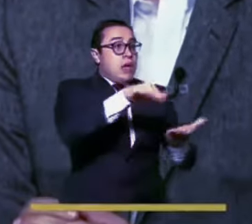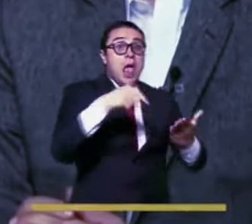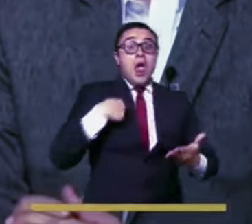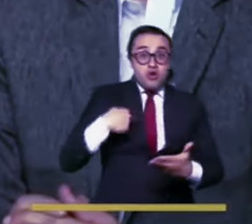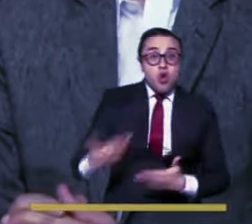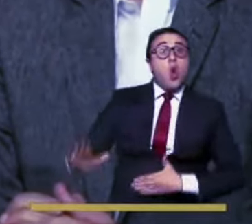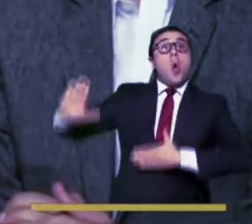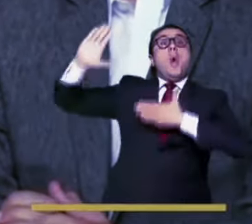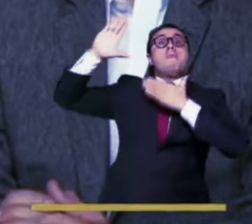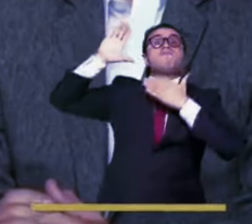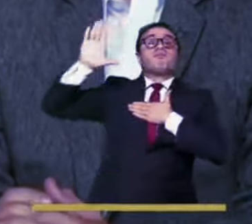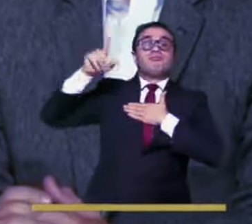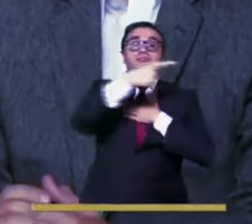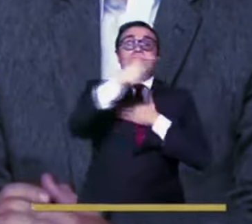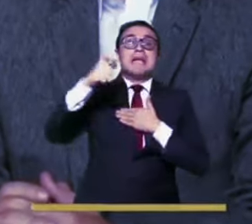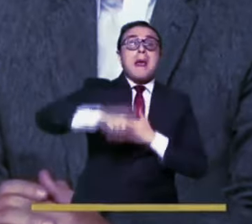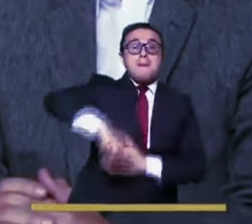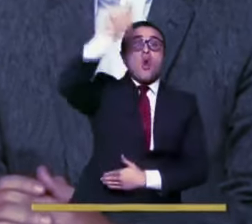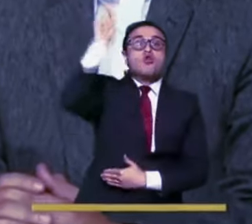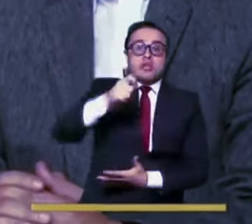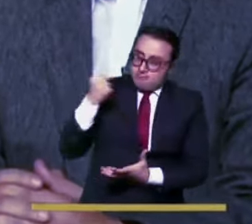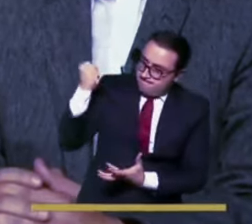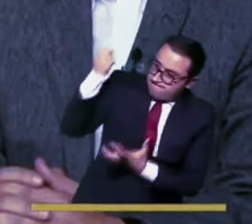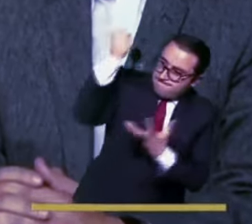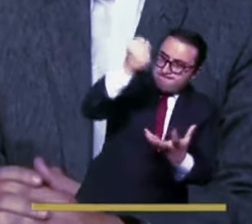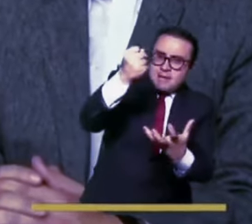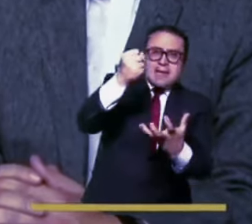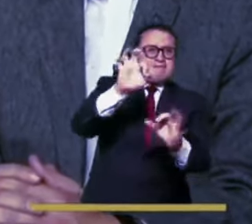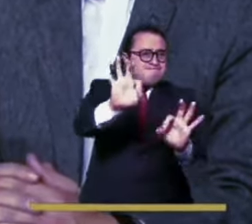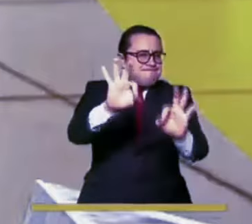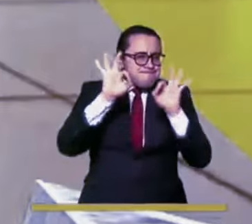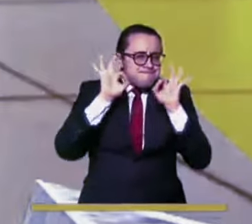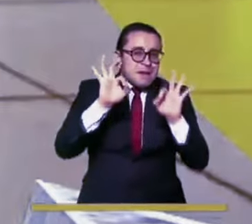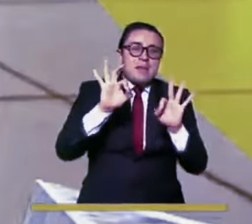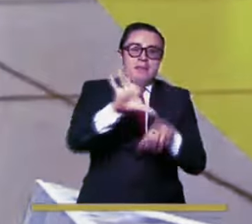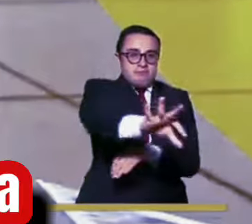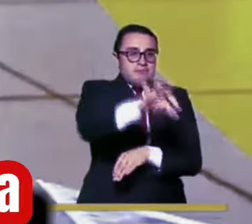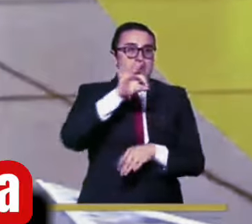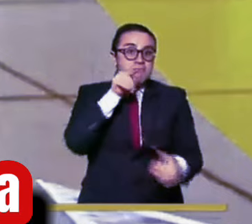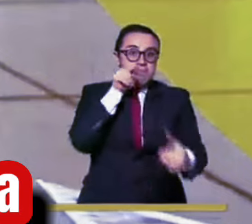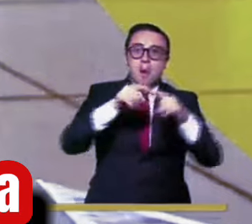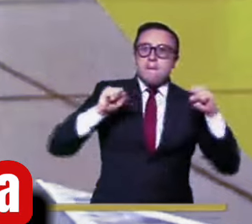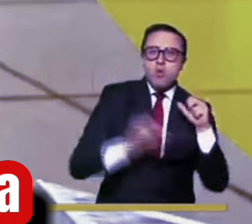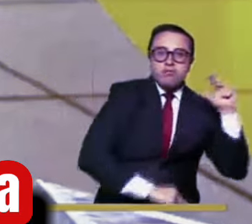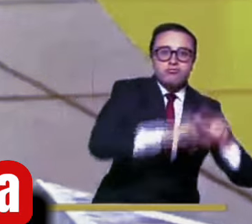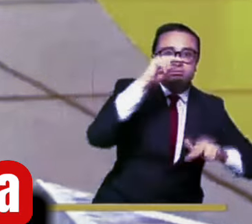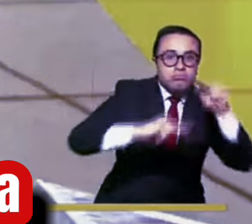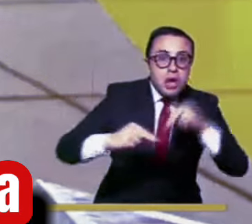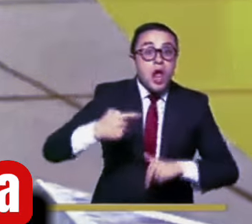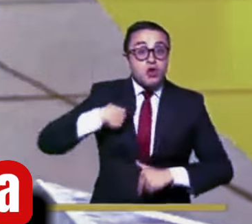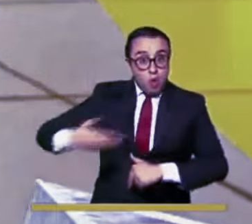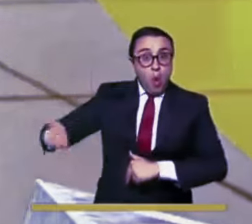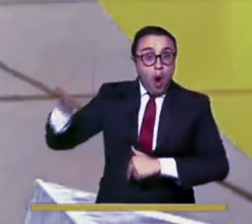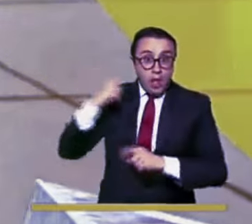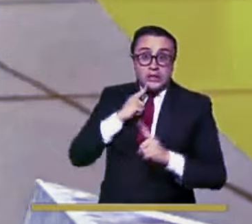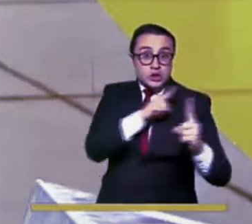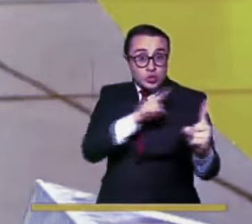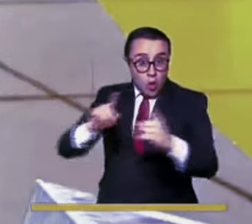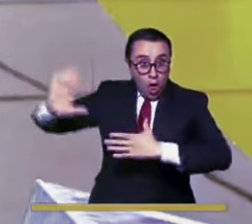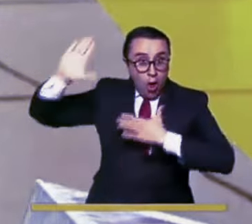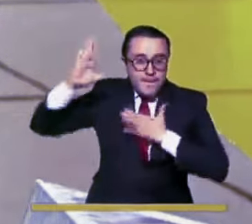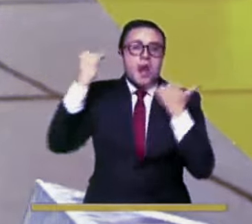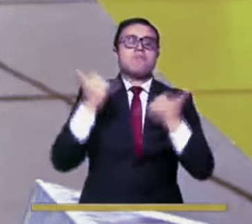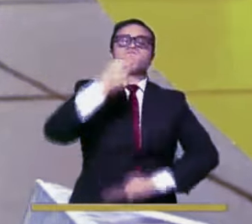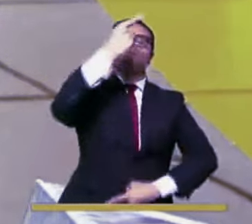financiar un 100% el mejor tramo para Bogotá y estoy dispuesto a cumplir mi palabra.